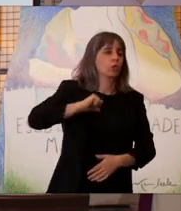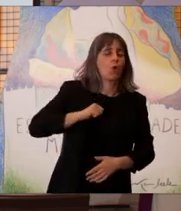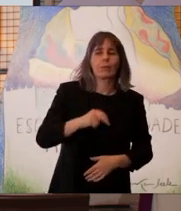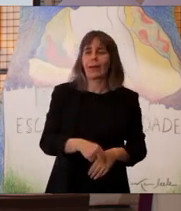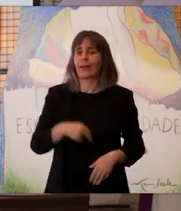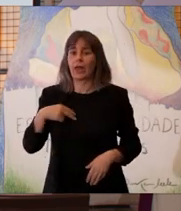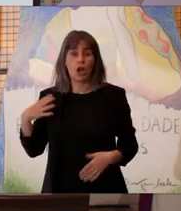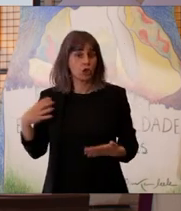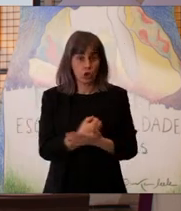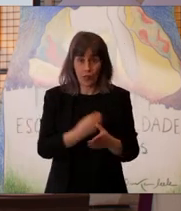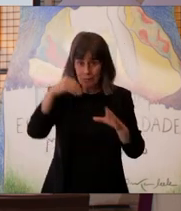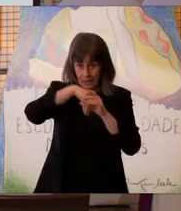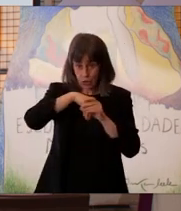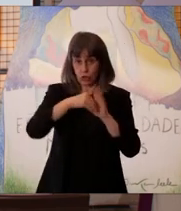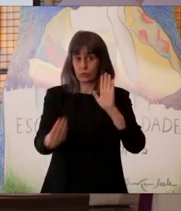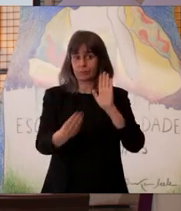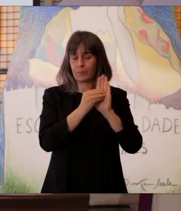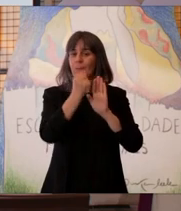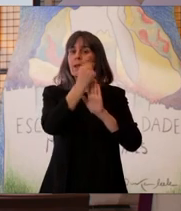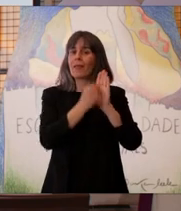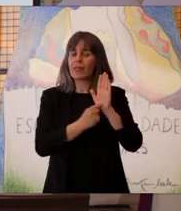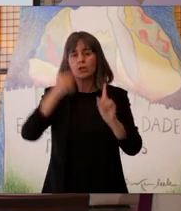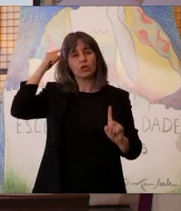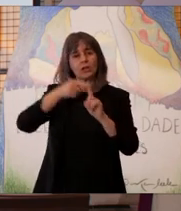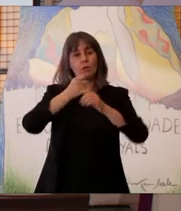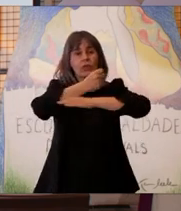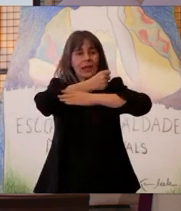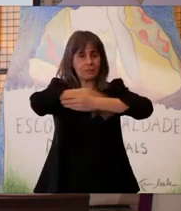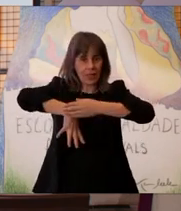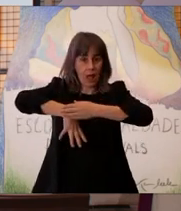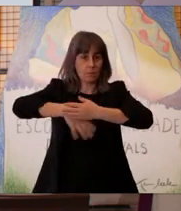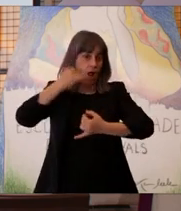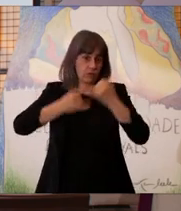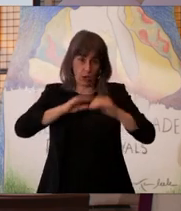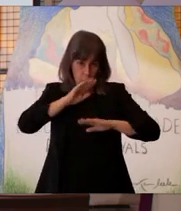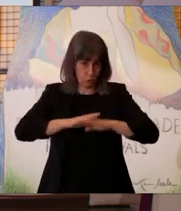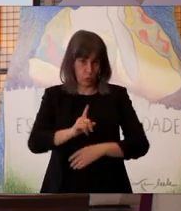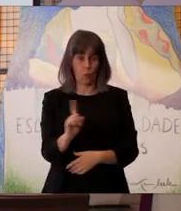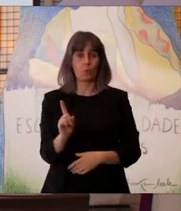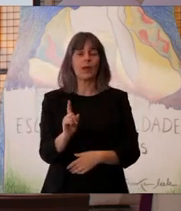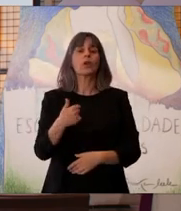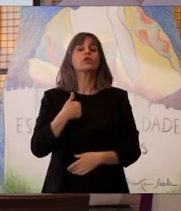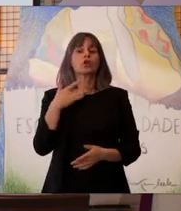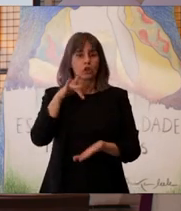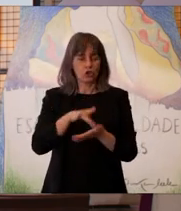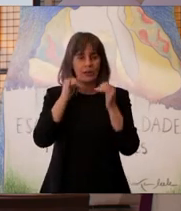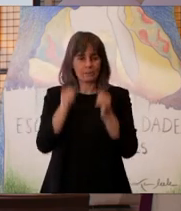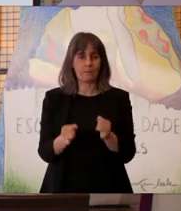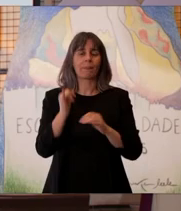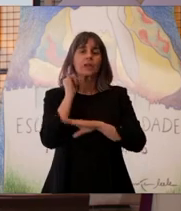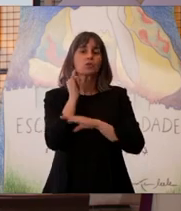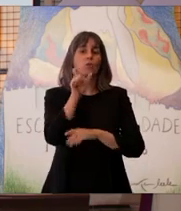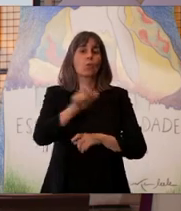medidas para favorecer la transversalidad pero no se cumplen ninguna yo cuando llegué a la instituto de las mujeres una de las cosas